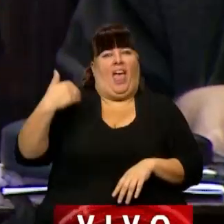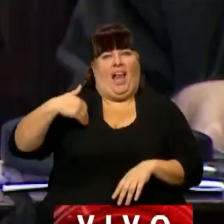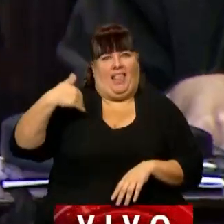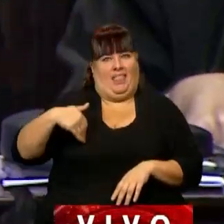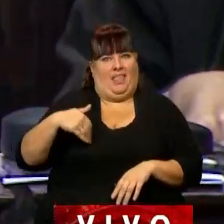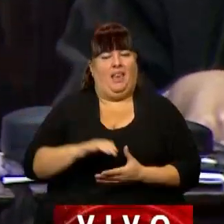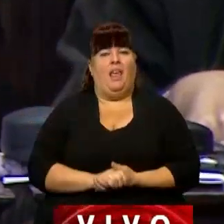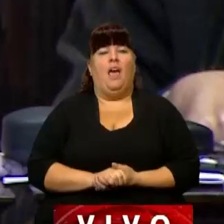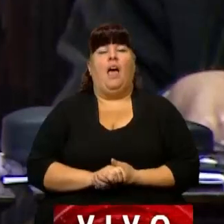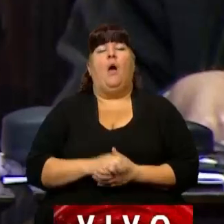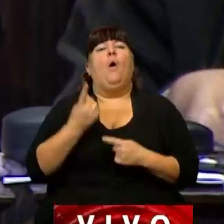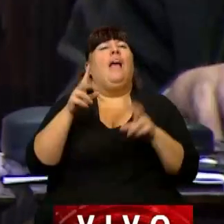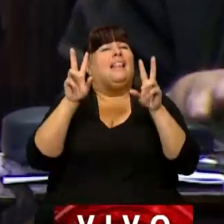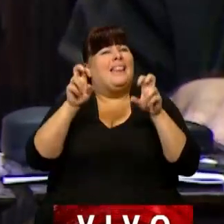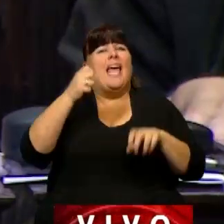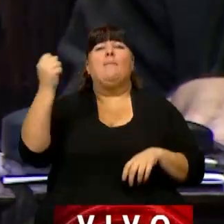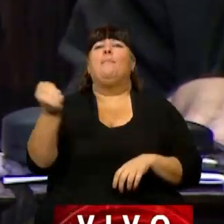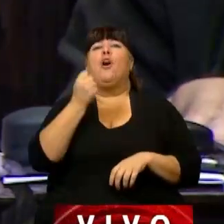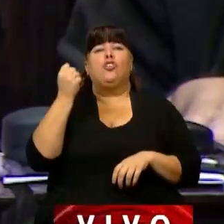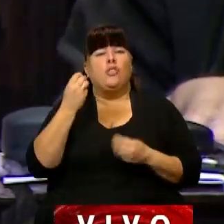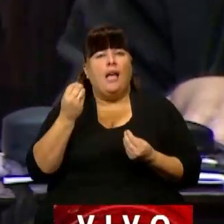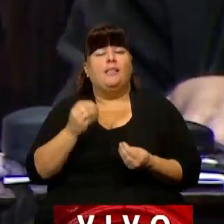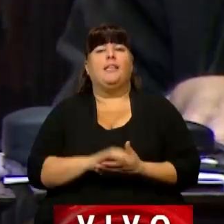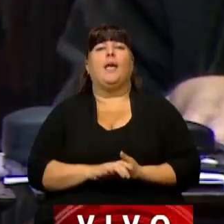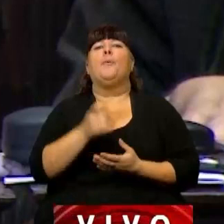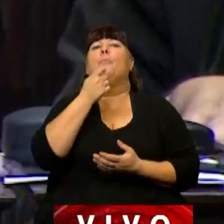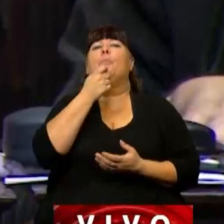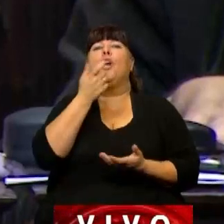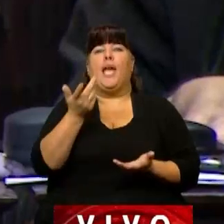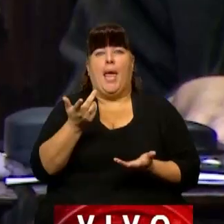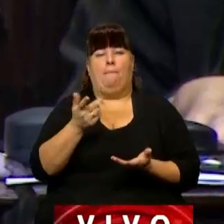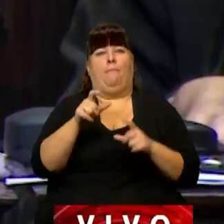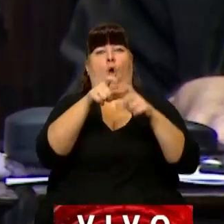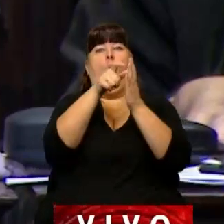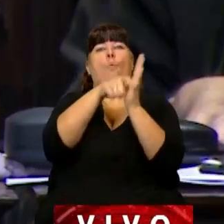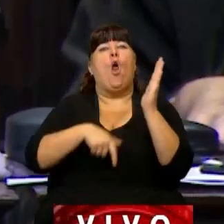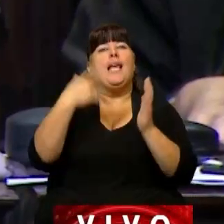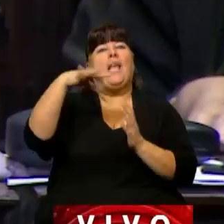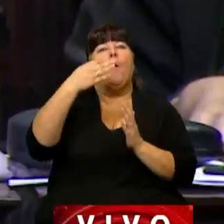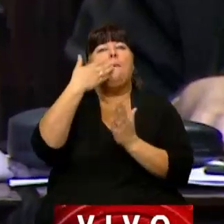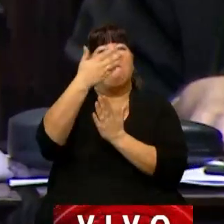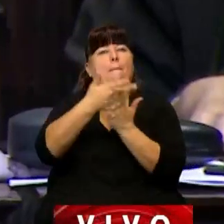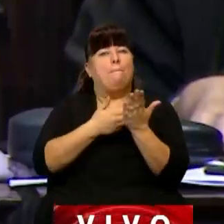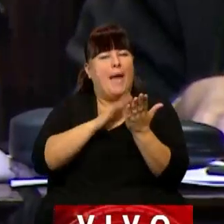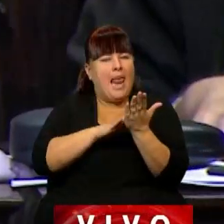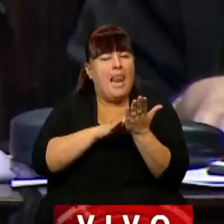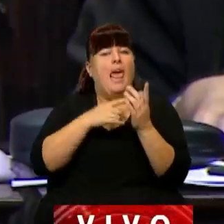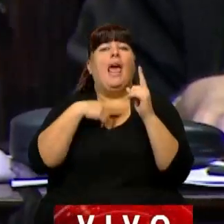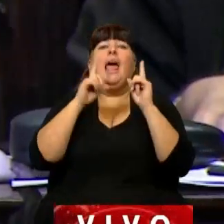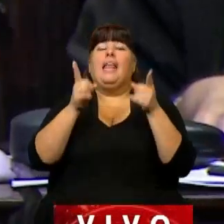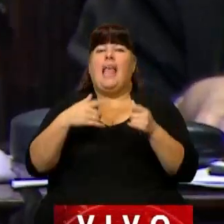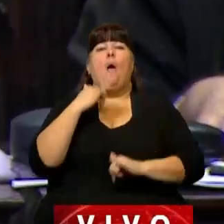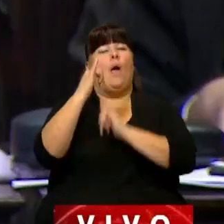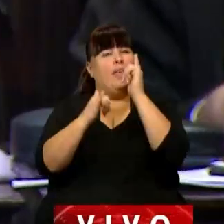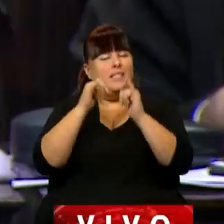argentinos. Y en un tema tan importante como el de la boleta única de papel, quisiera decir,